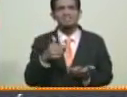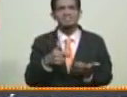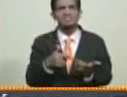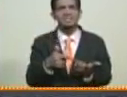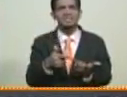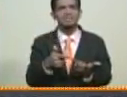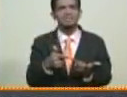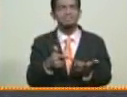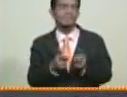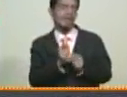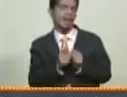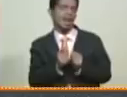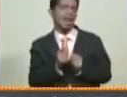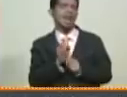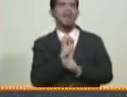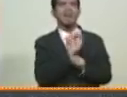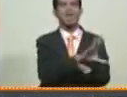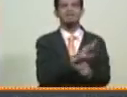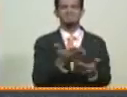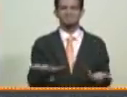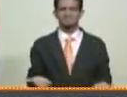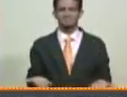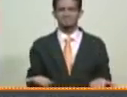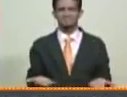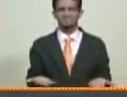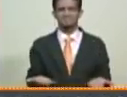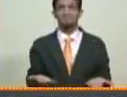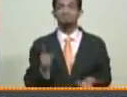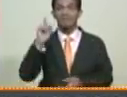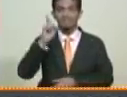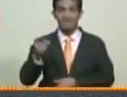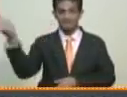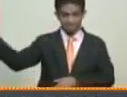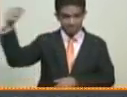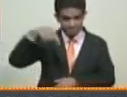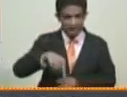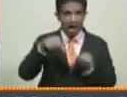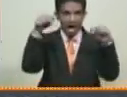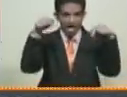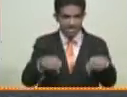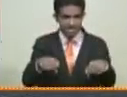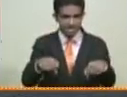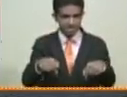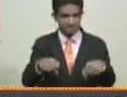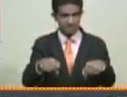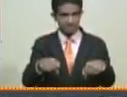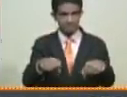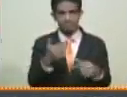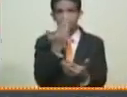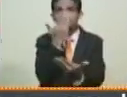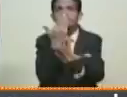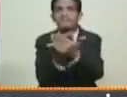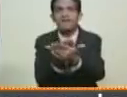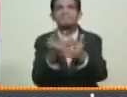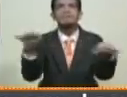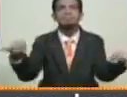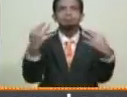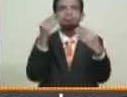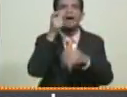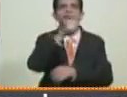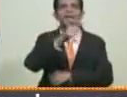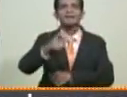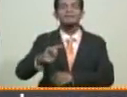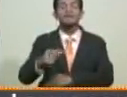dirigir la política venezolana desde allá. La política venezolana se dirige desde aquí, dando la cara.